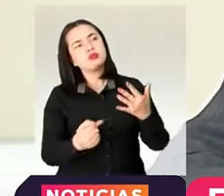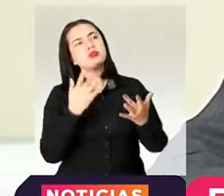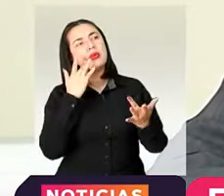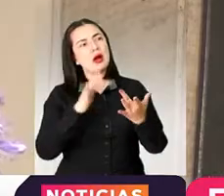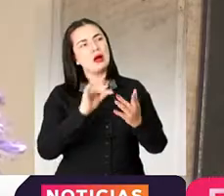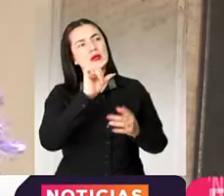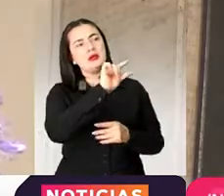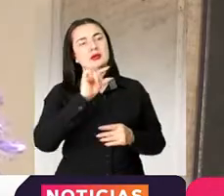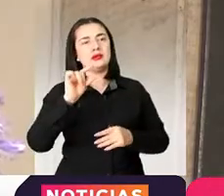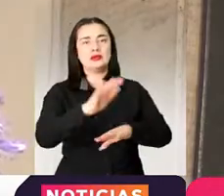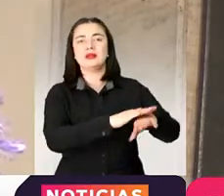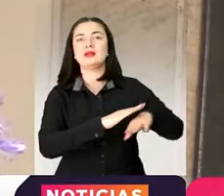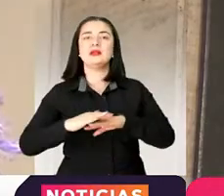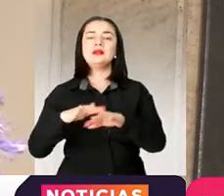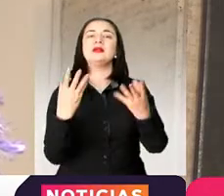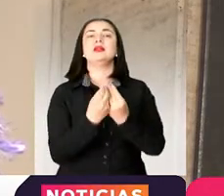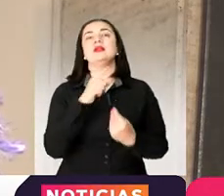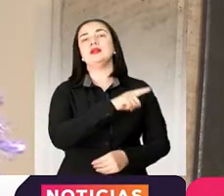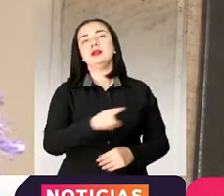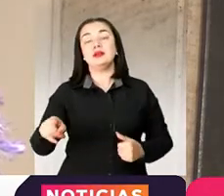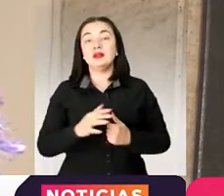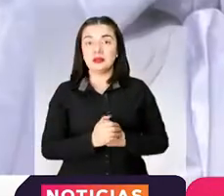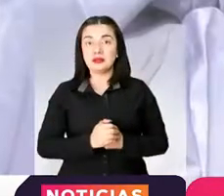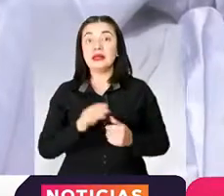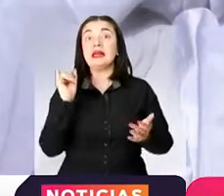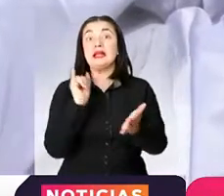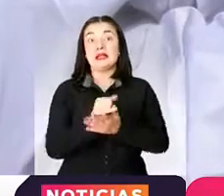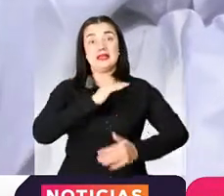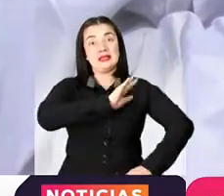está negociando. Aún así, el Ministerio de Salud